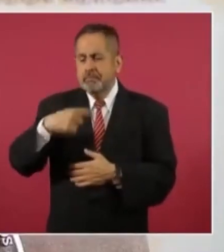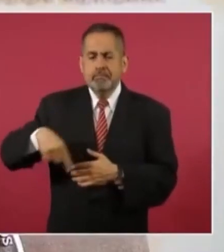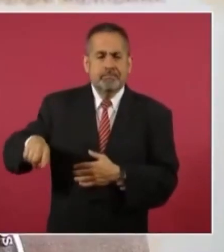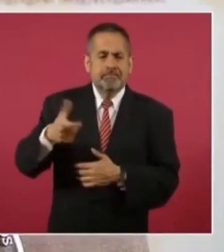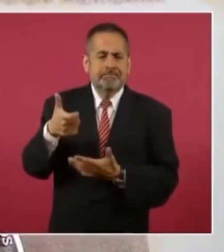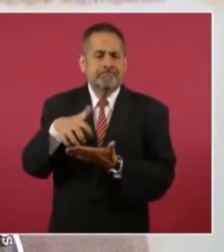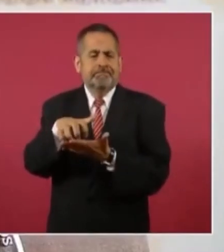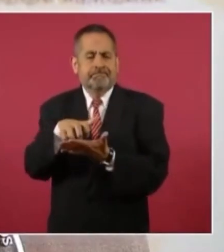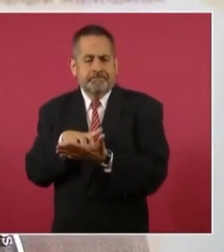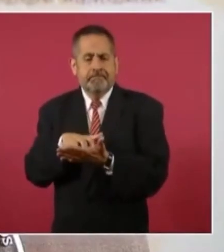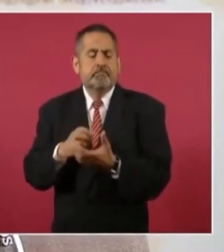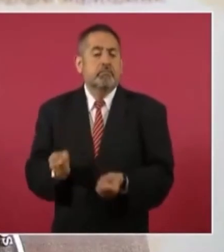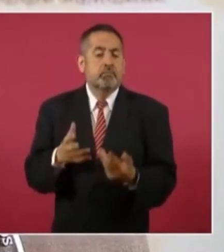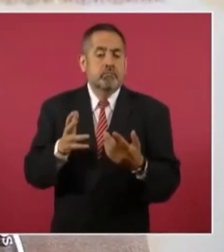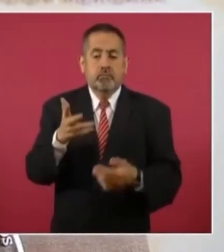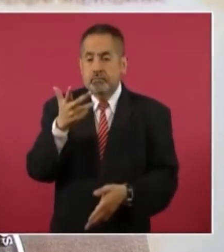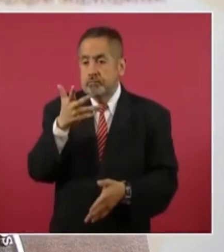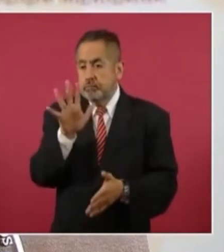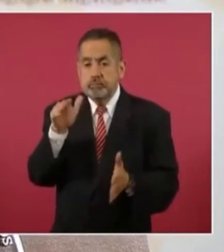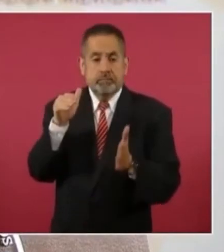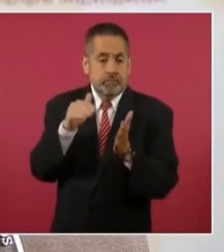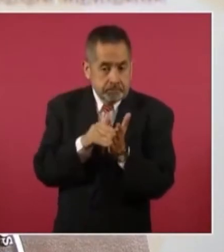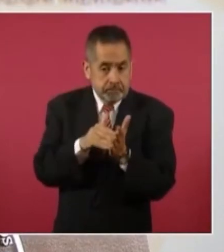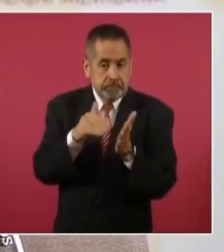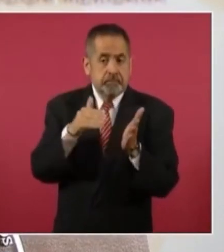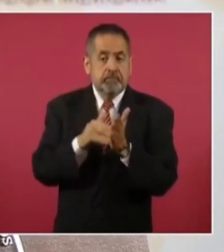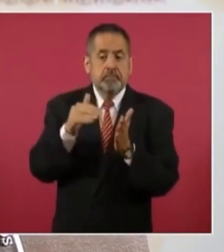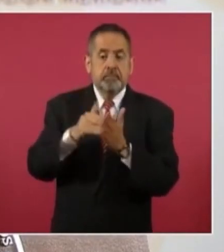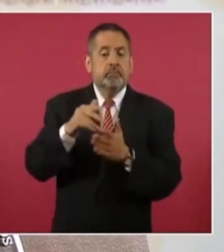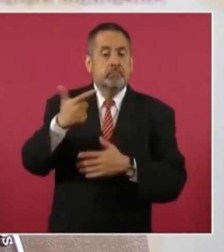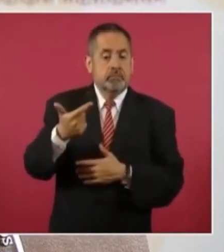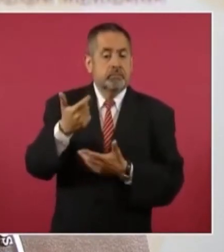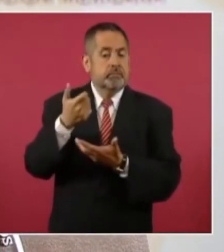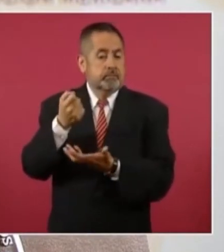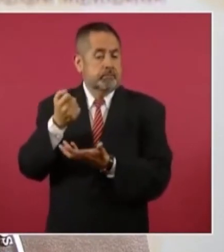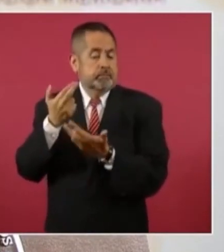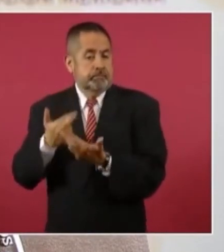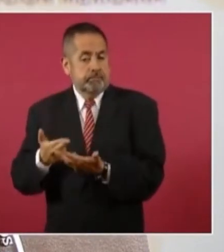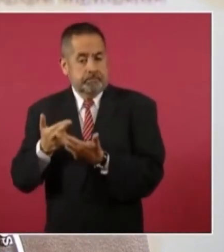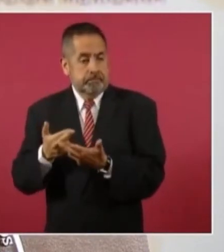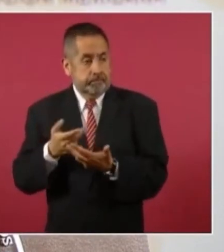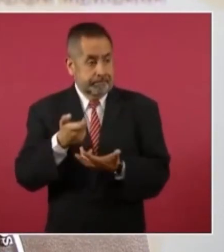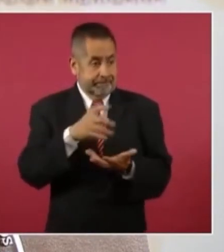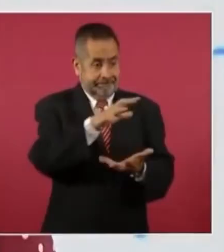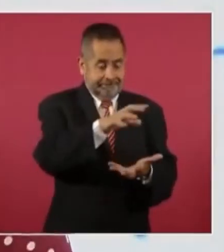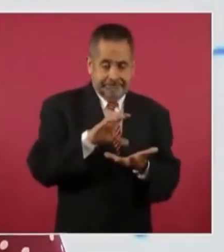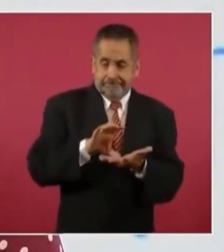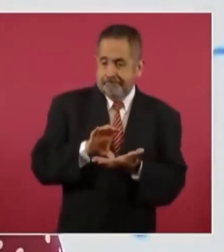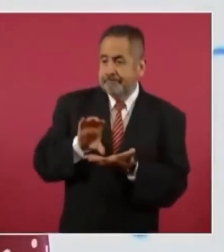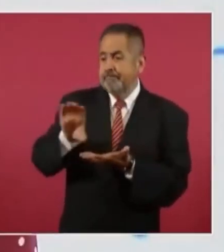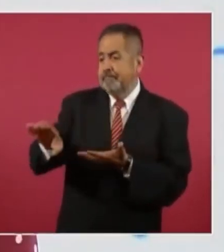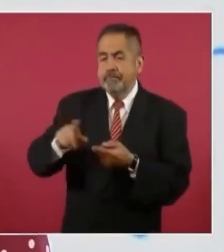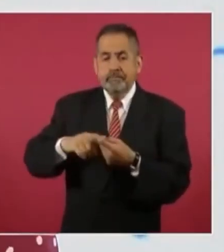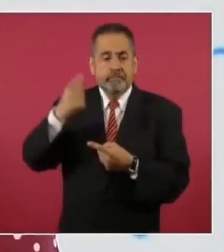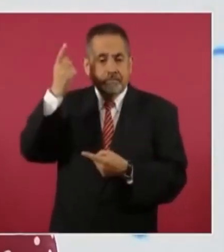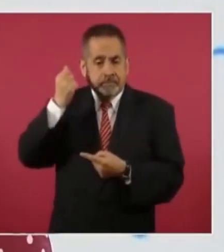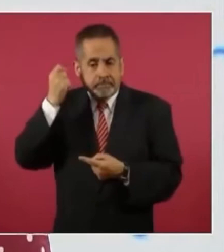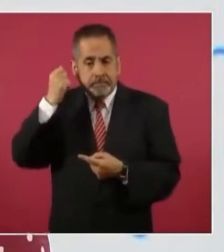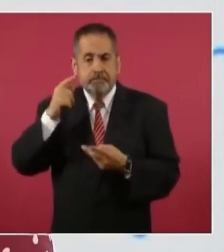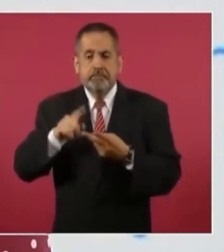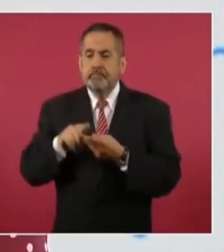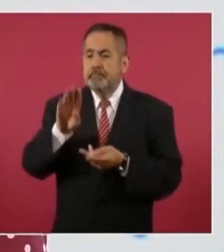más de 10 mil millones de pesos. Y estos serán destinados a becas,